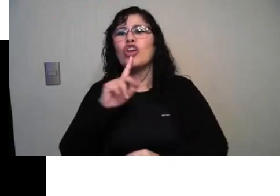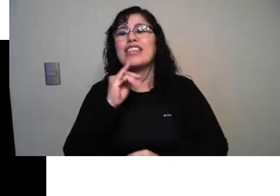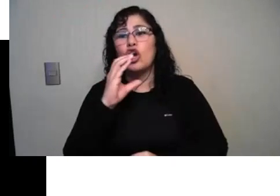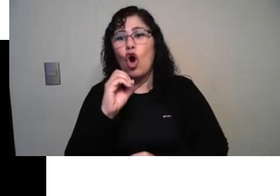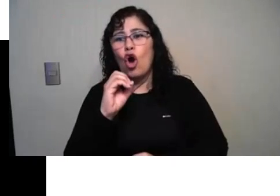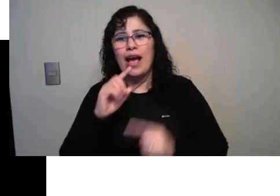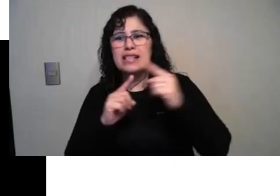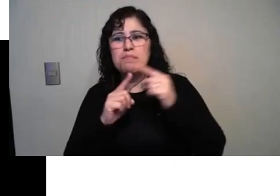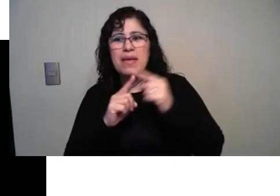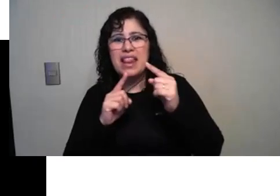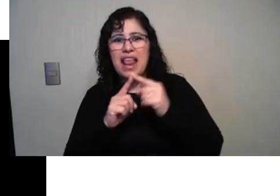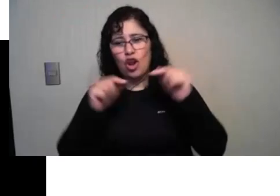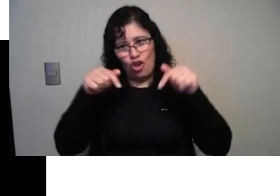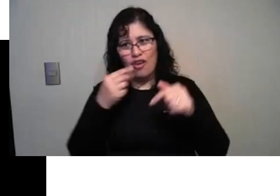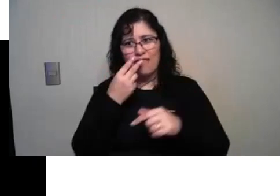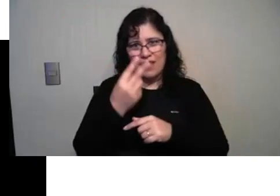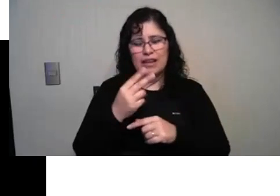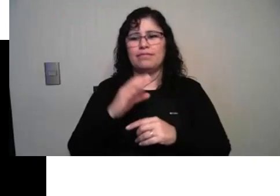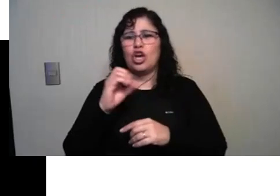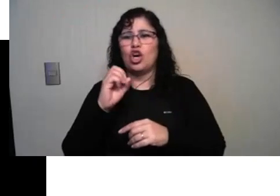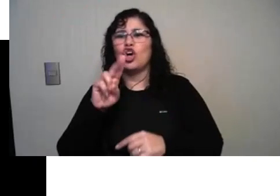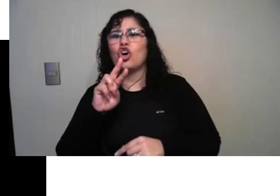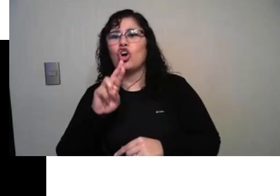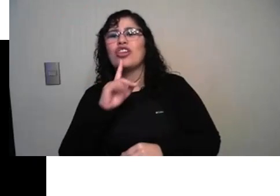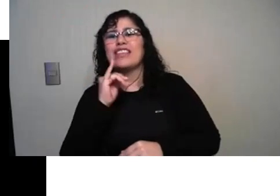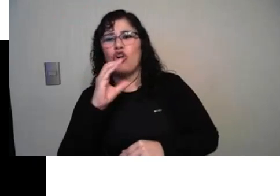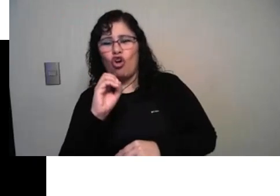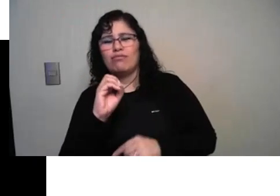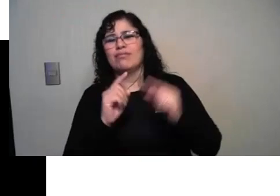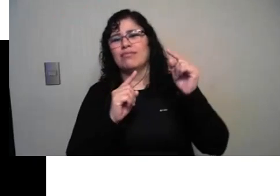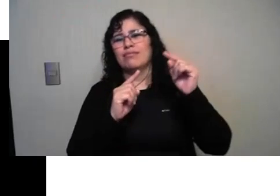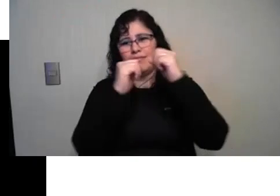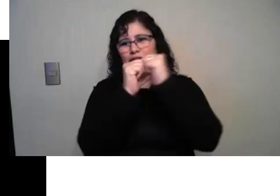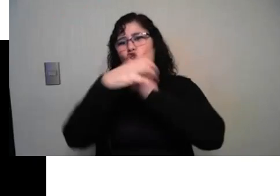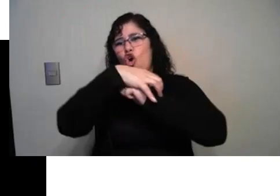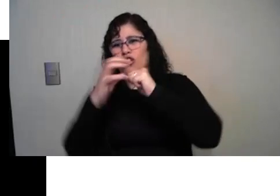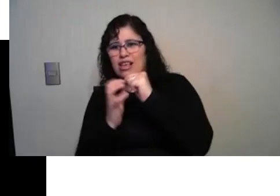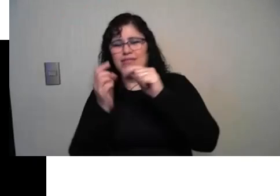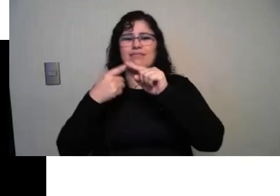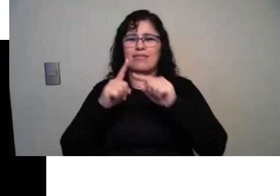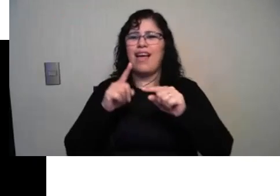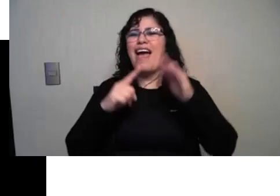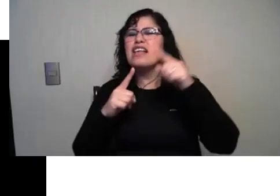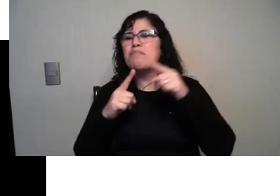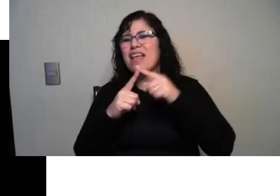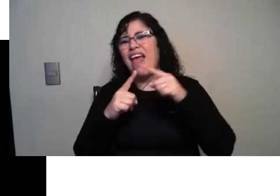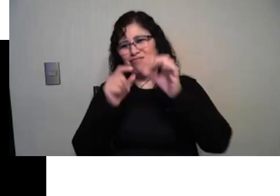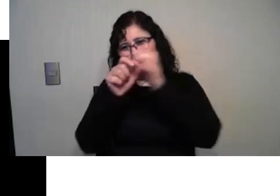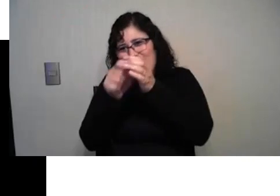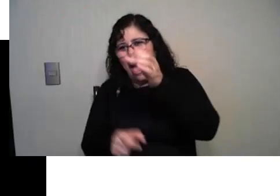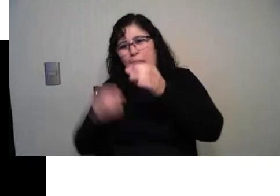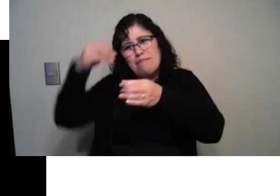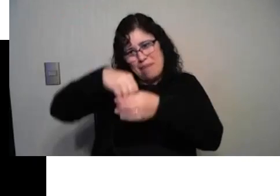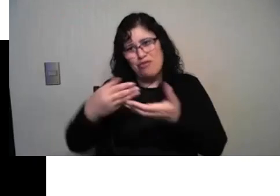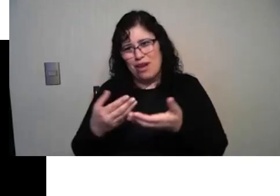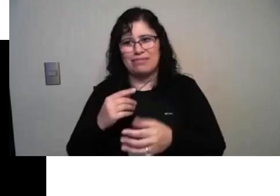ver el día de hoy, córtico de corteza, espinal de médula espinal. Y lo interesante aquí es que se ven fibras que están cruzando esto